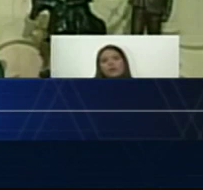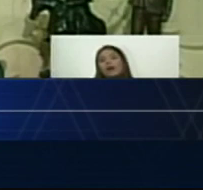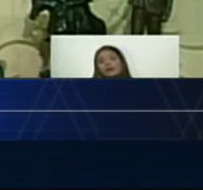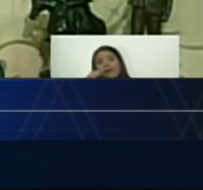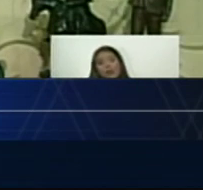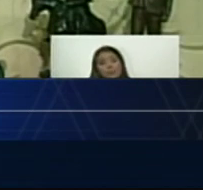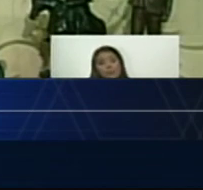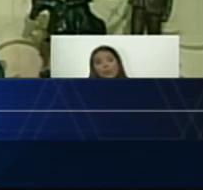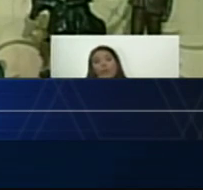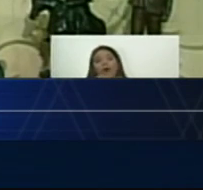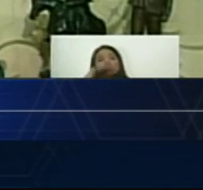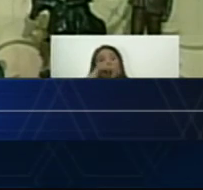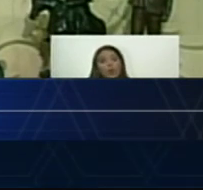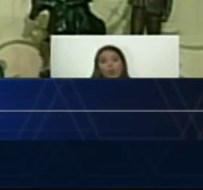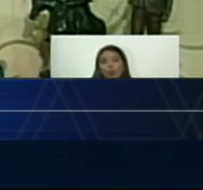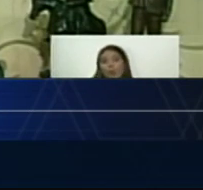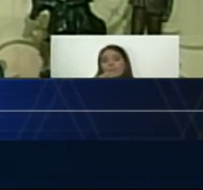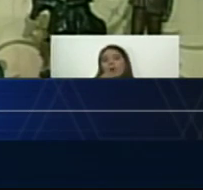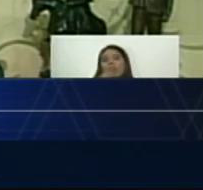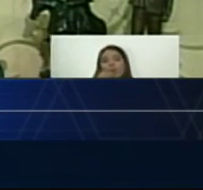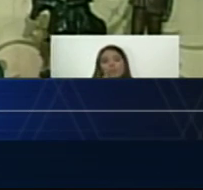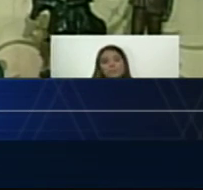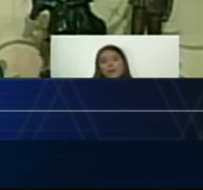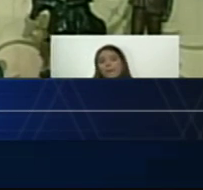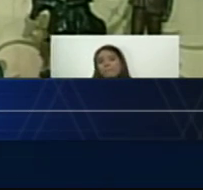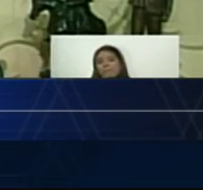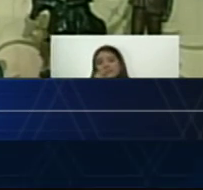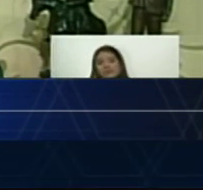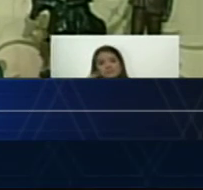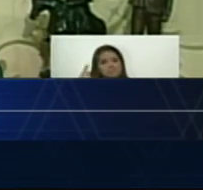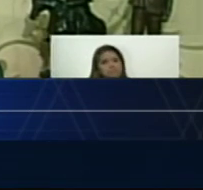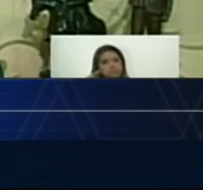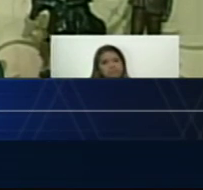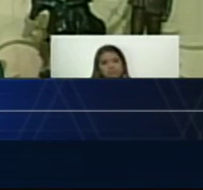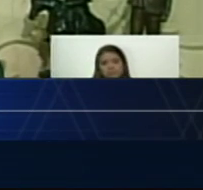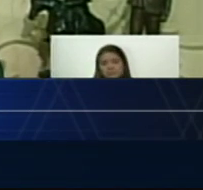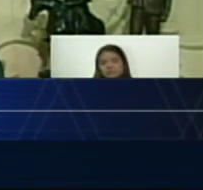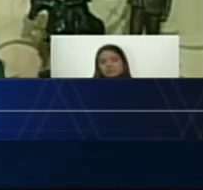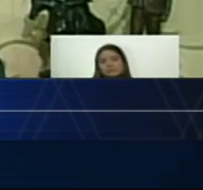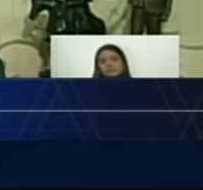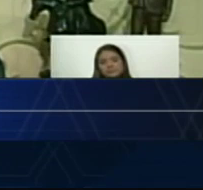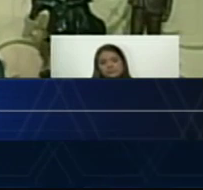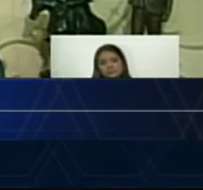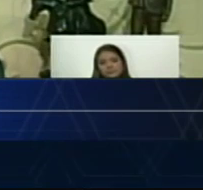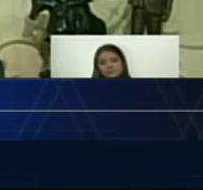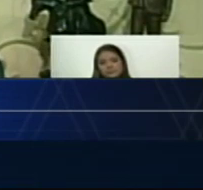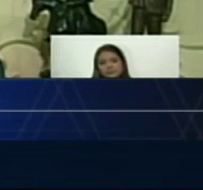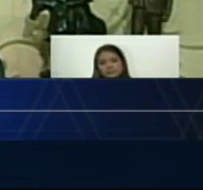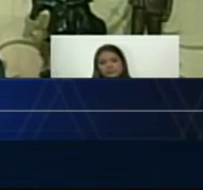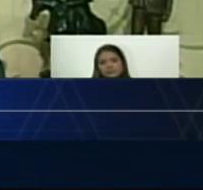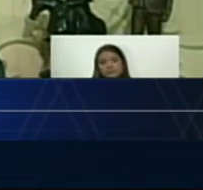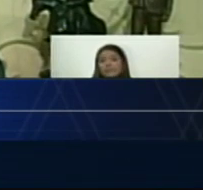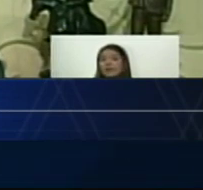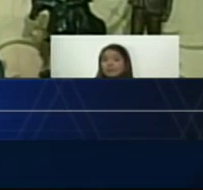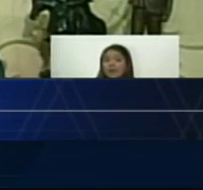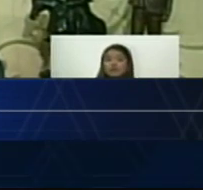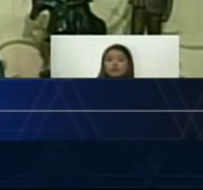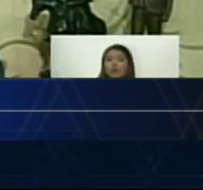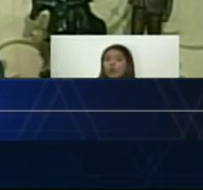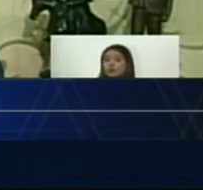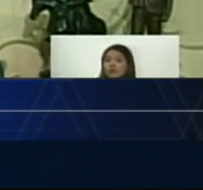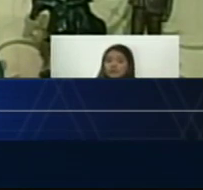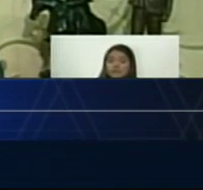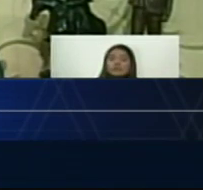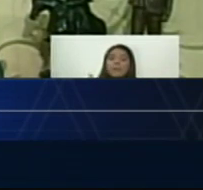población a alimentos, medicinas y demás bienes de primera necesidad, así como a todos los servicios necesarios